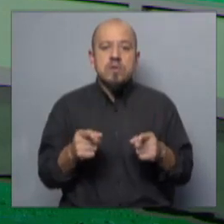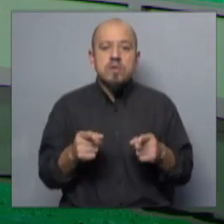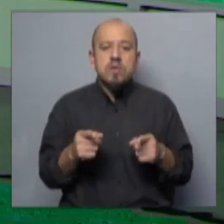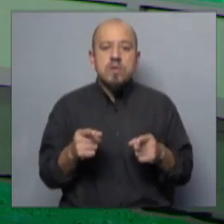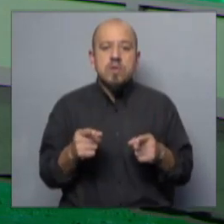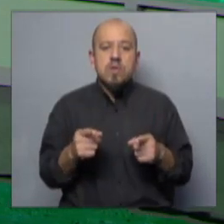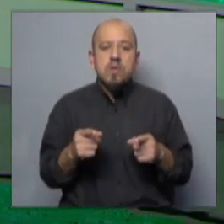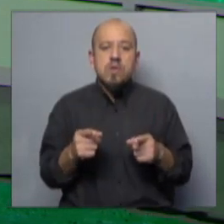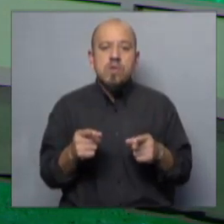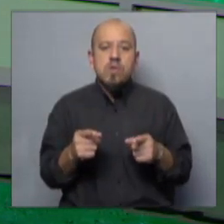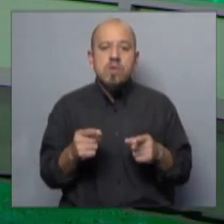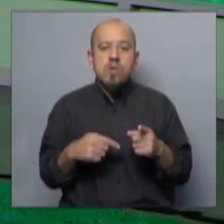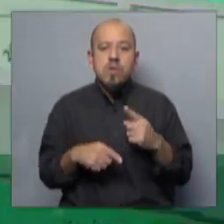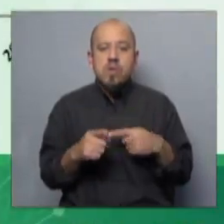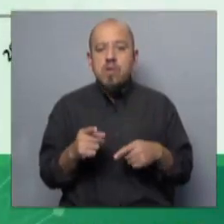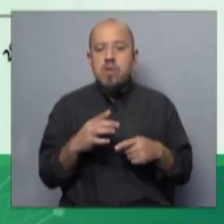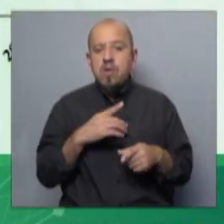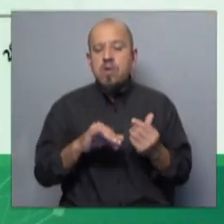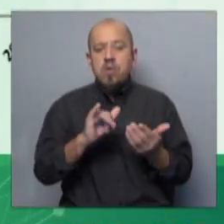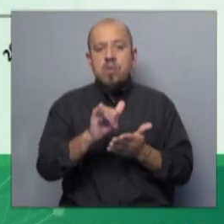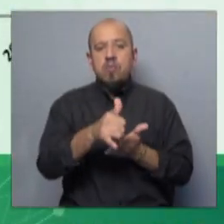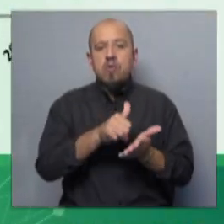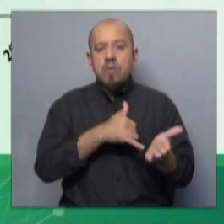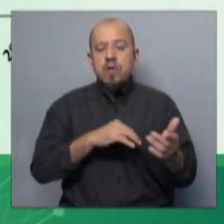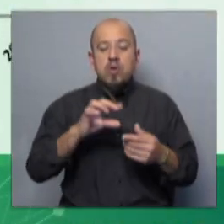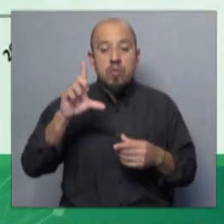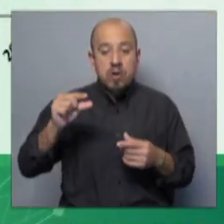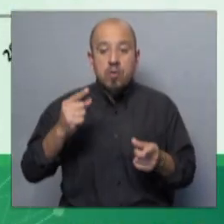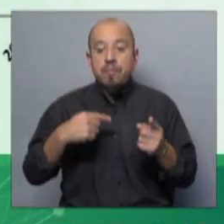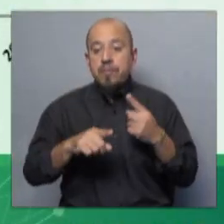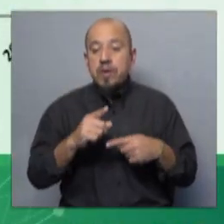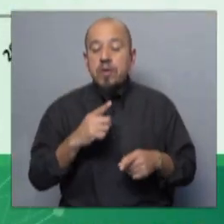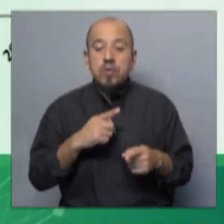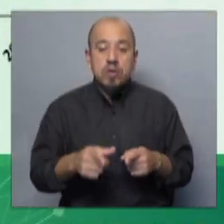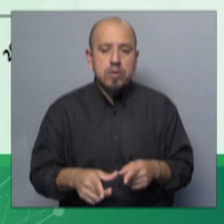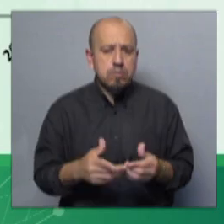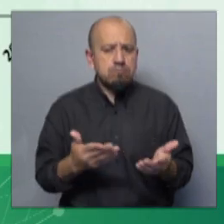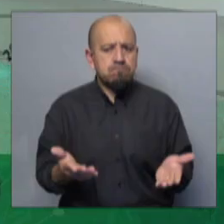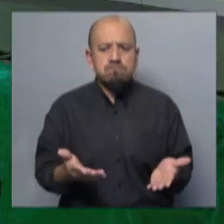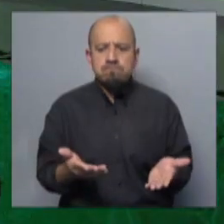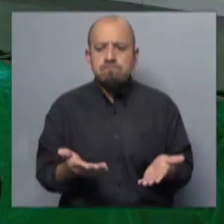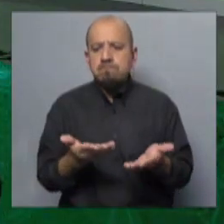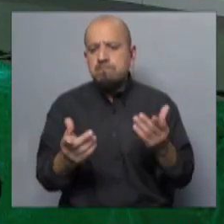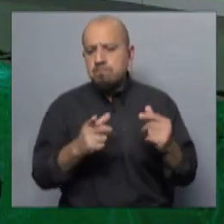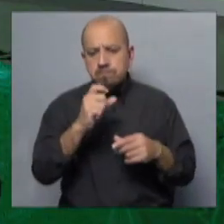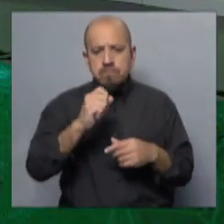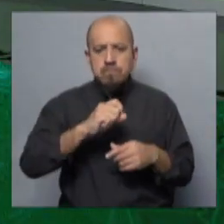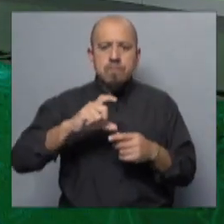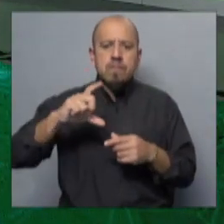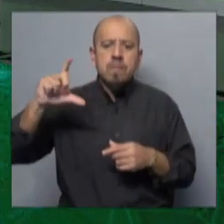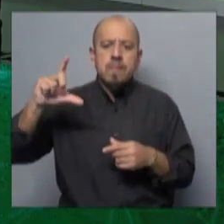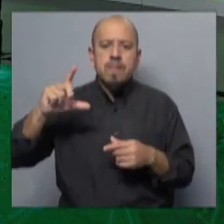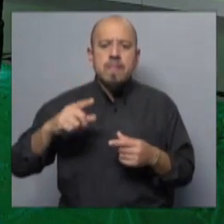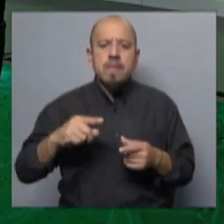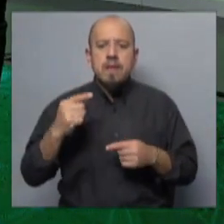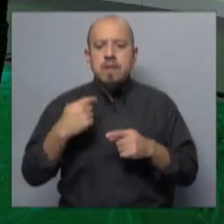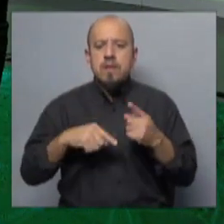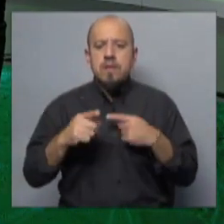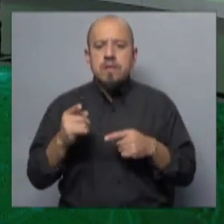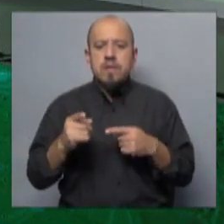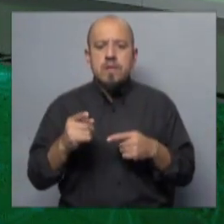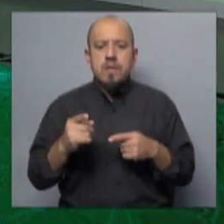y llegó a un promedio un poco más bajo pero no deja de ser algo que crece un crecimiento entonces